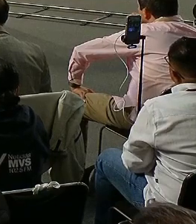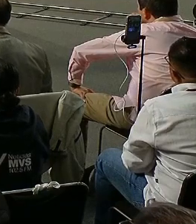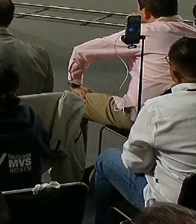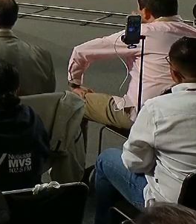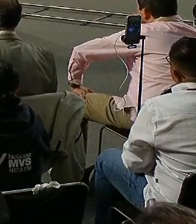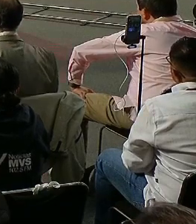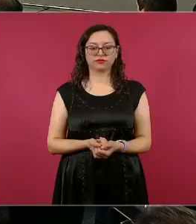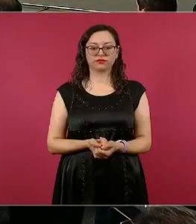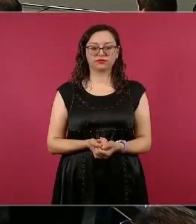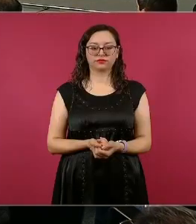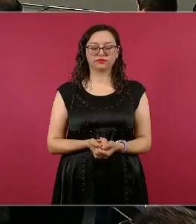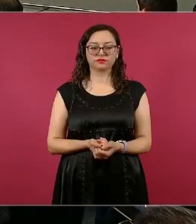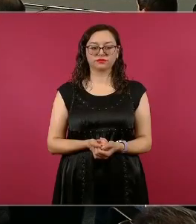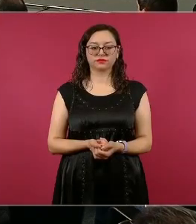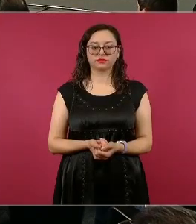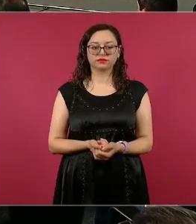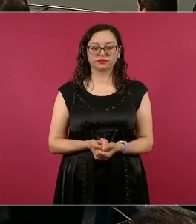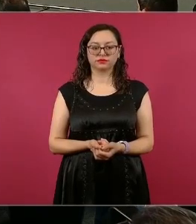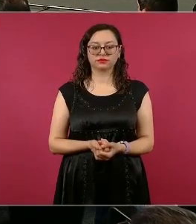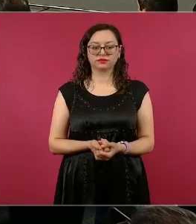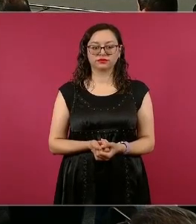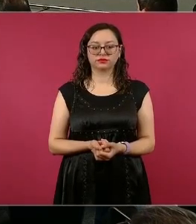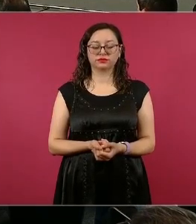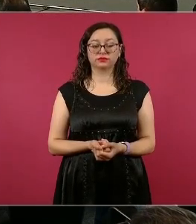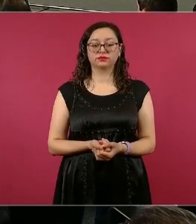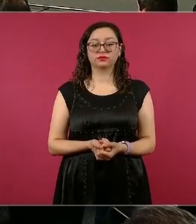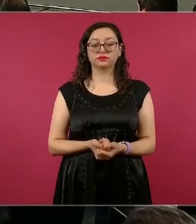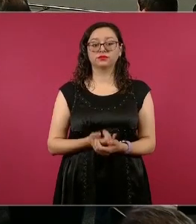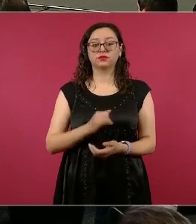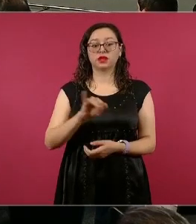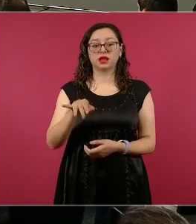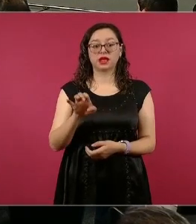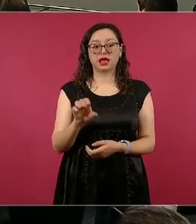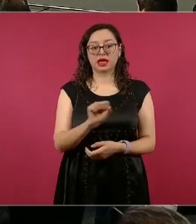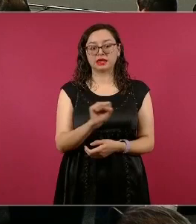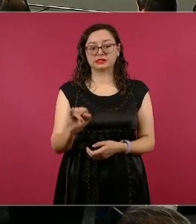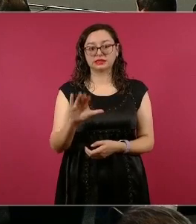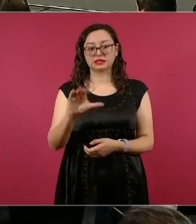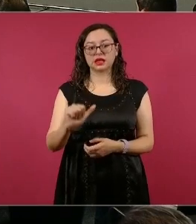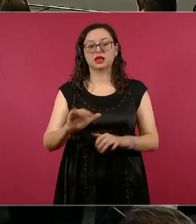30.7% y Jessica Ortega por Movimiento Ciudadano obteniendo el